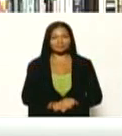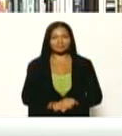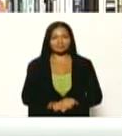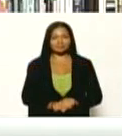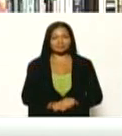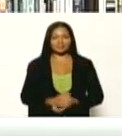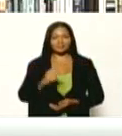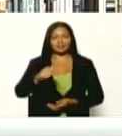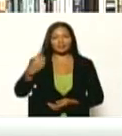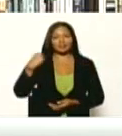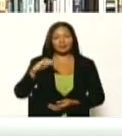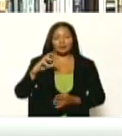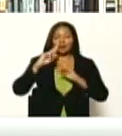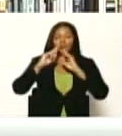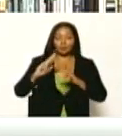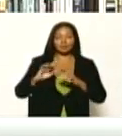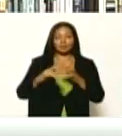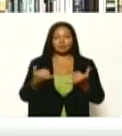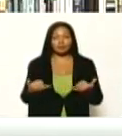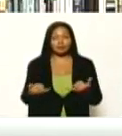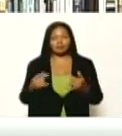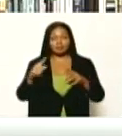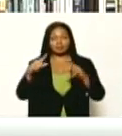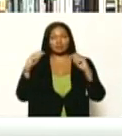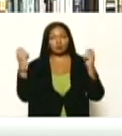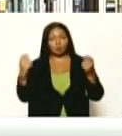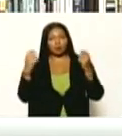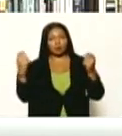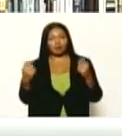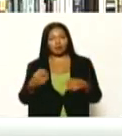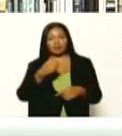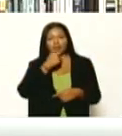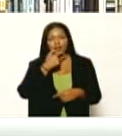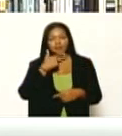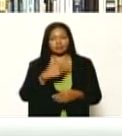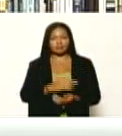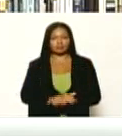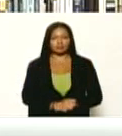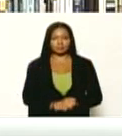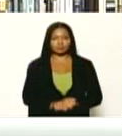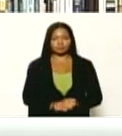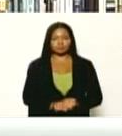Vemos los resultados de esa jornada tan hermosa.